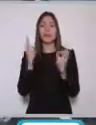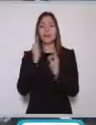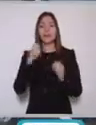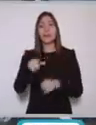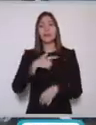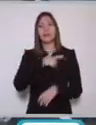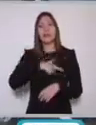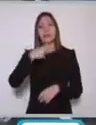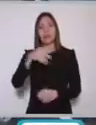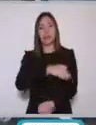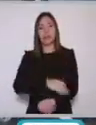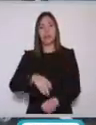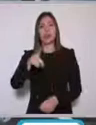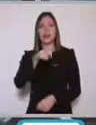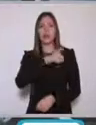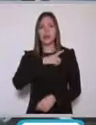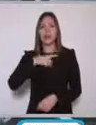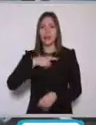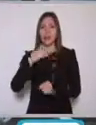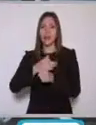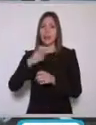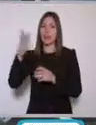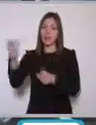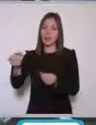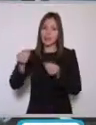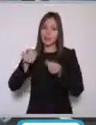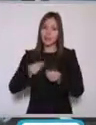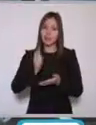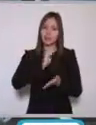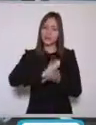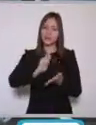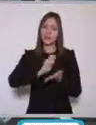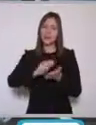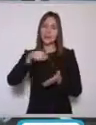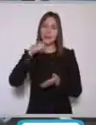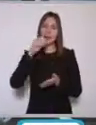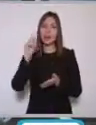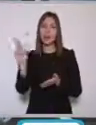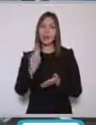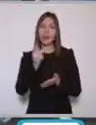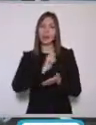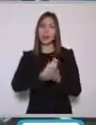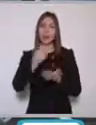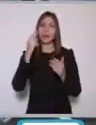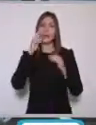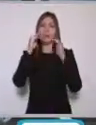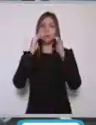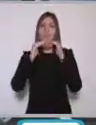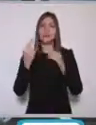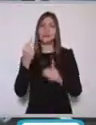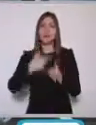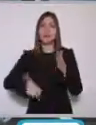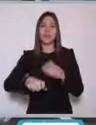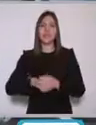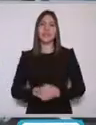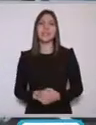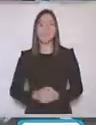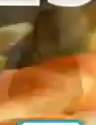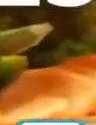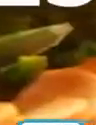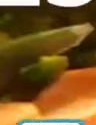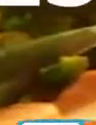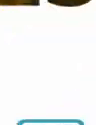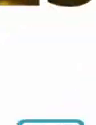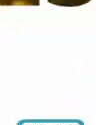Lorena! Entonces, señora, vaya por su libretita, por su lápiz y su pluma, porque a continuación vamos a conocer los ingredientes. Eso.